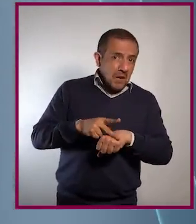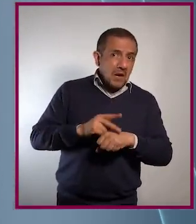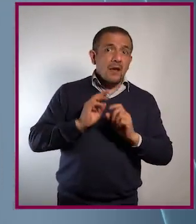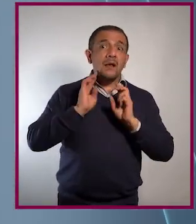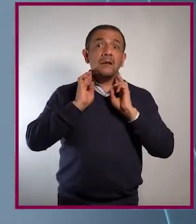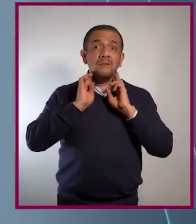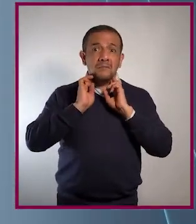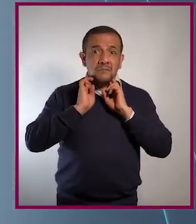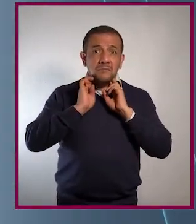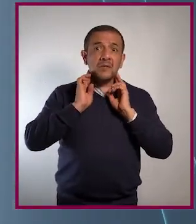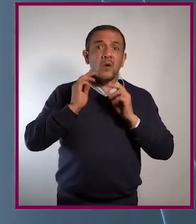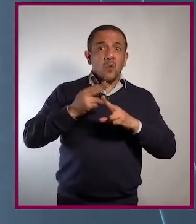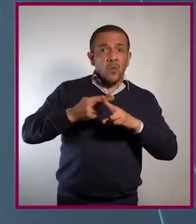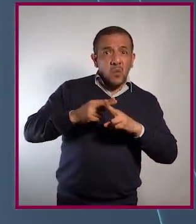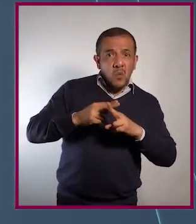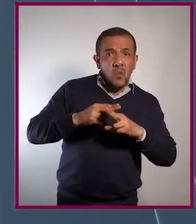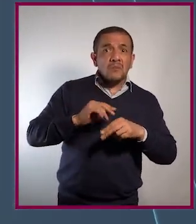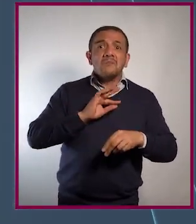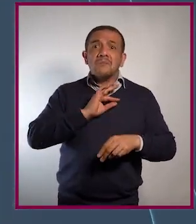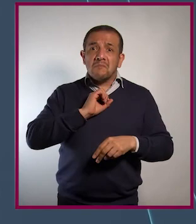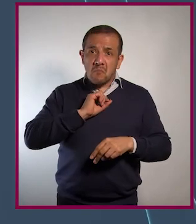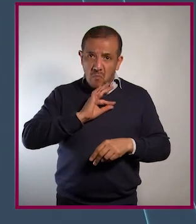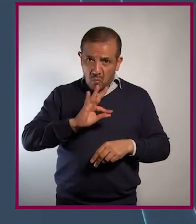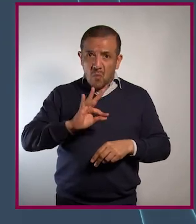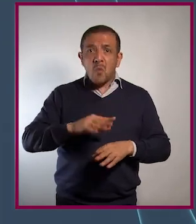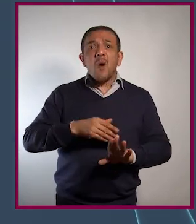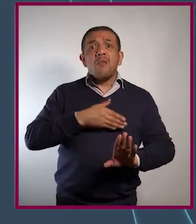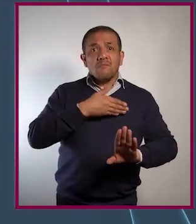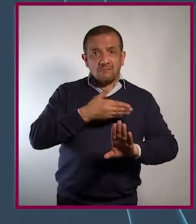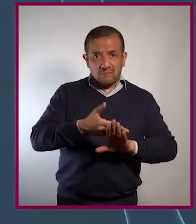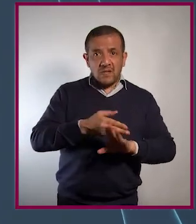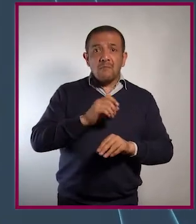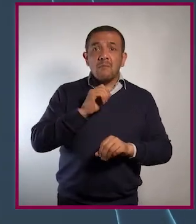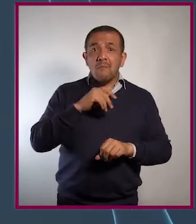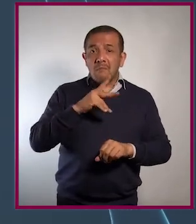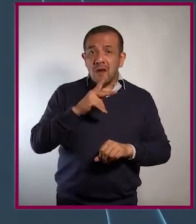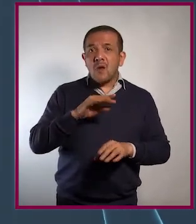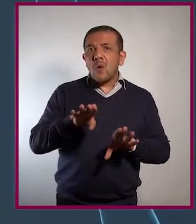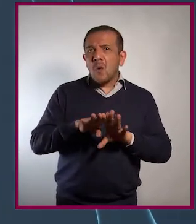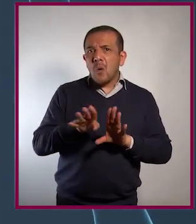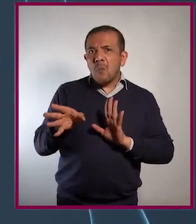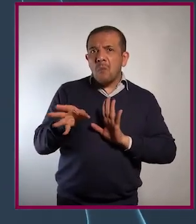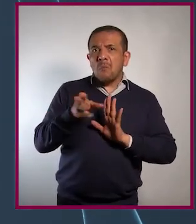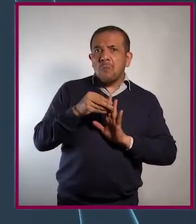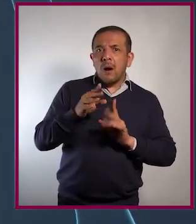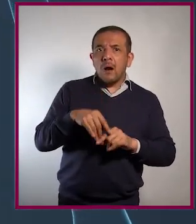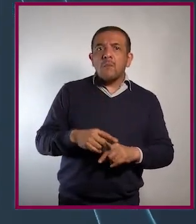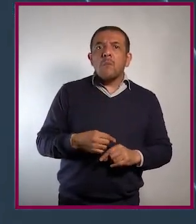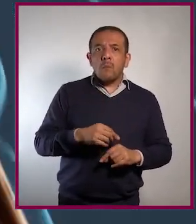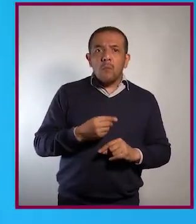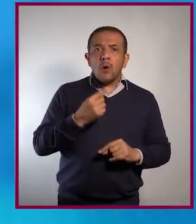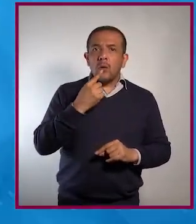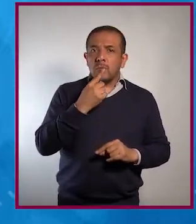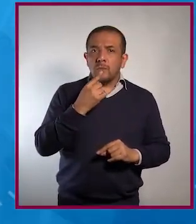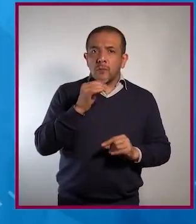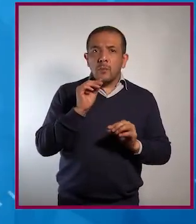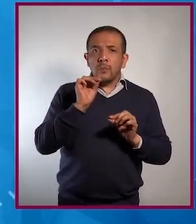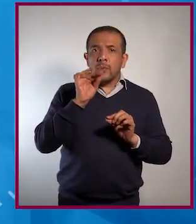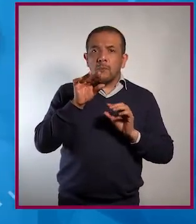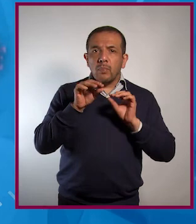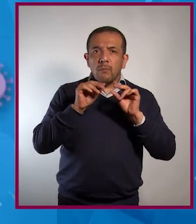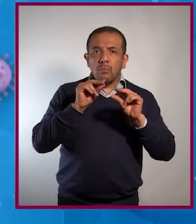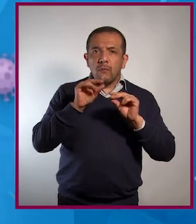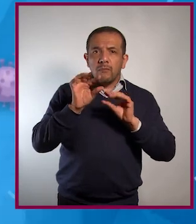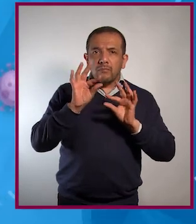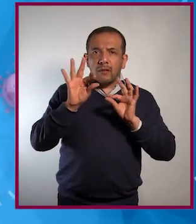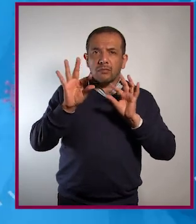piel, ganglios linfáticos, huesos, corazón. La principal vía de transmisión es a través de gotas y aerosoles que se